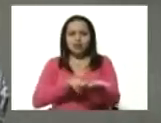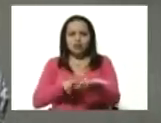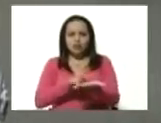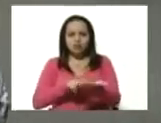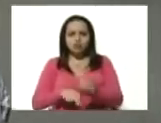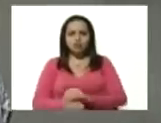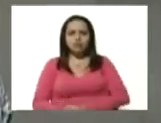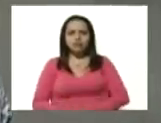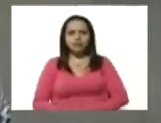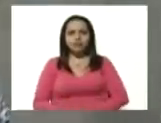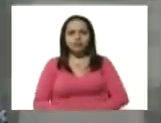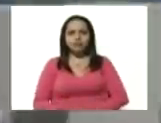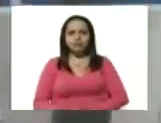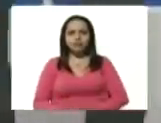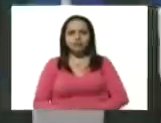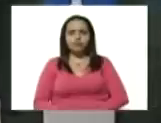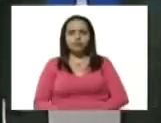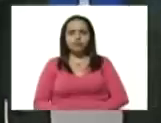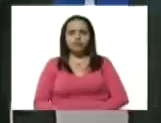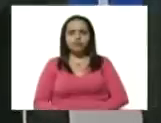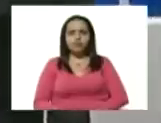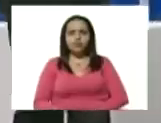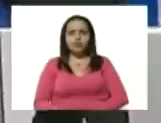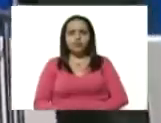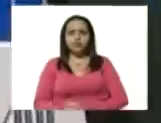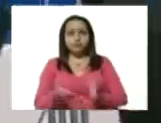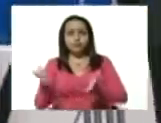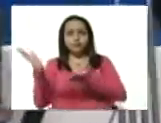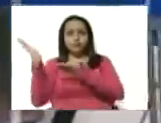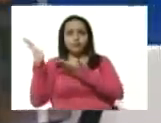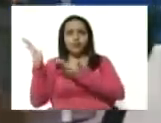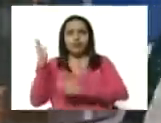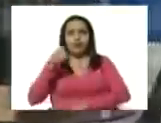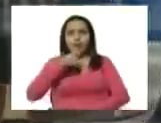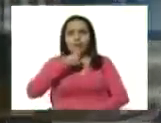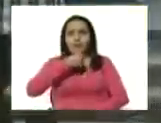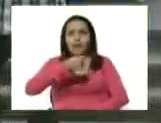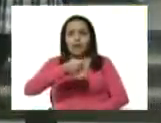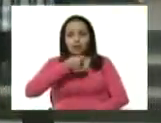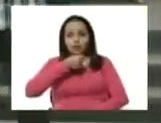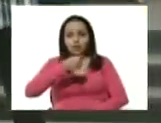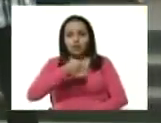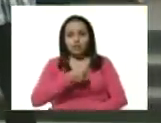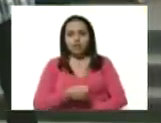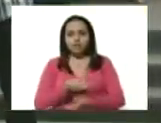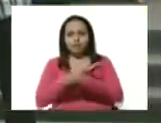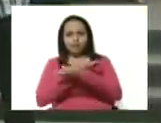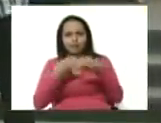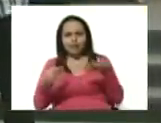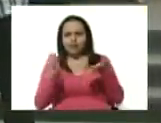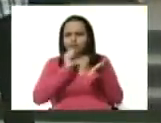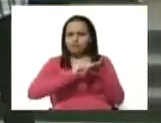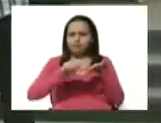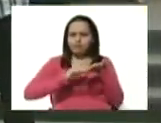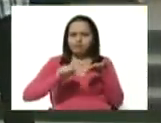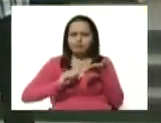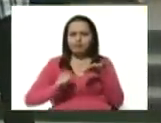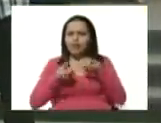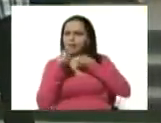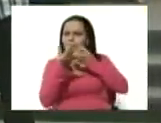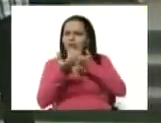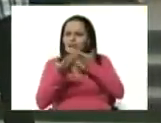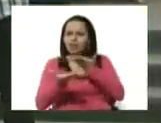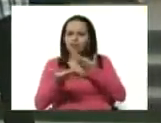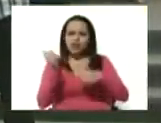Ciudadano Marlon Zambrano, periodista, por el excelente manejo de la escritura y la crónica urbana expresado en